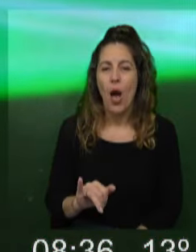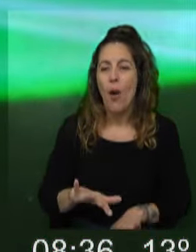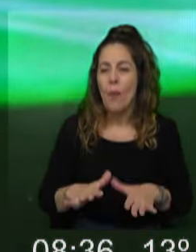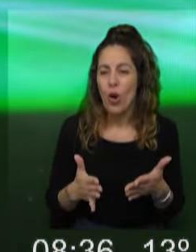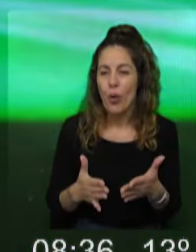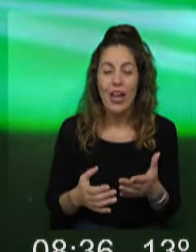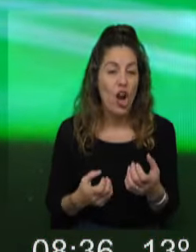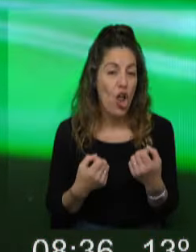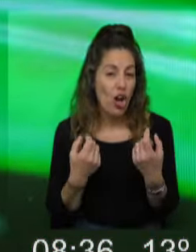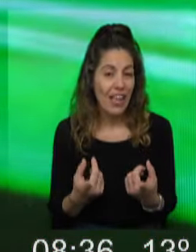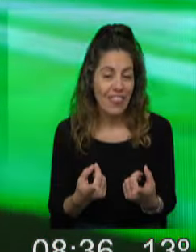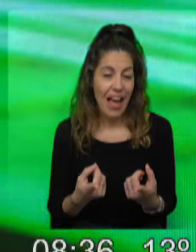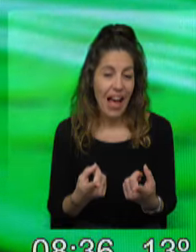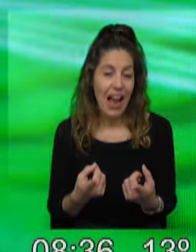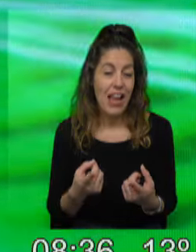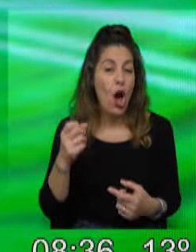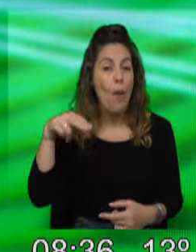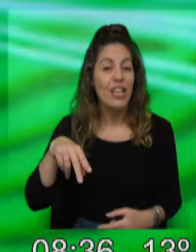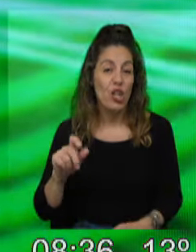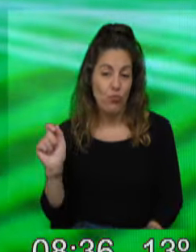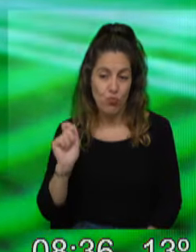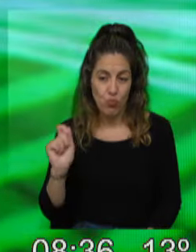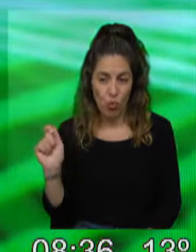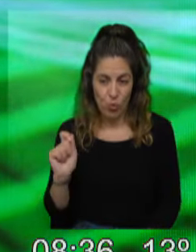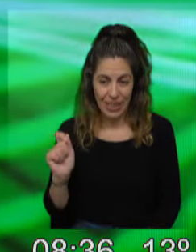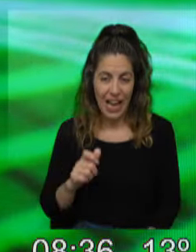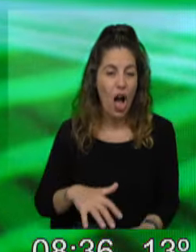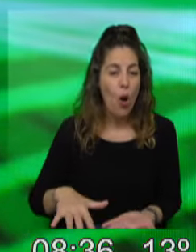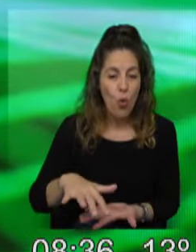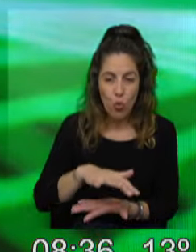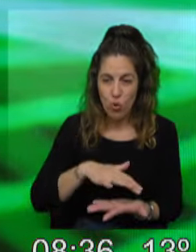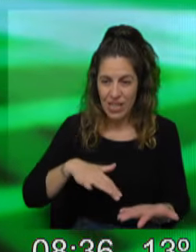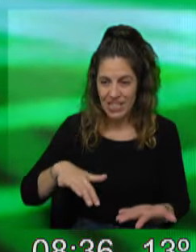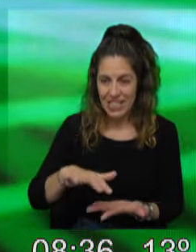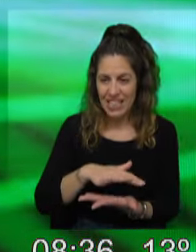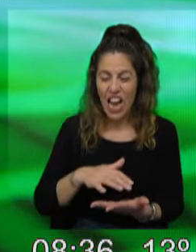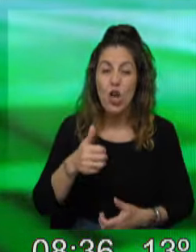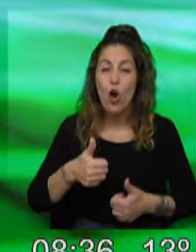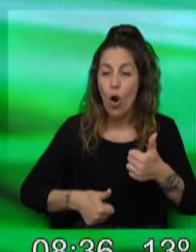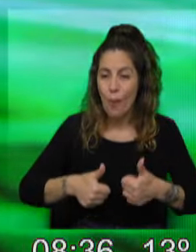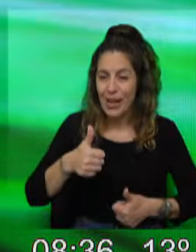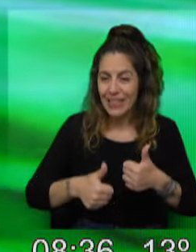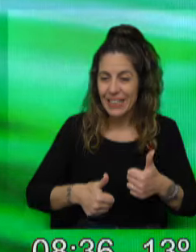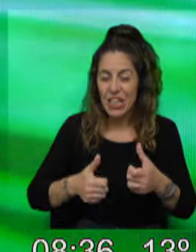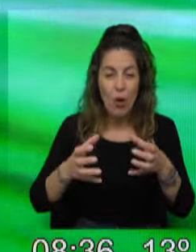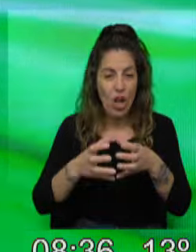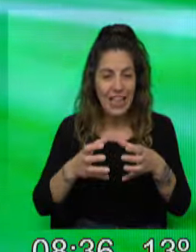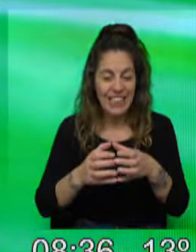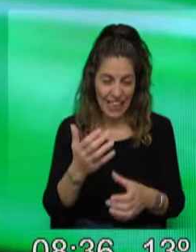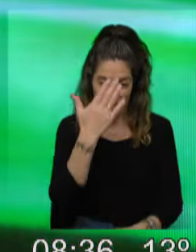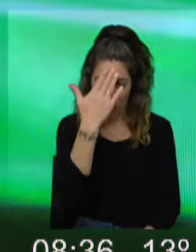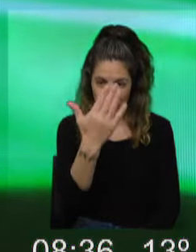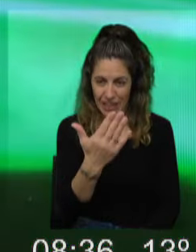arrojando los los sondeos de opinión pública es un un escenario este muy competitivo en la en la interna de frente